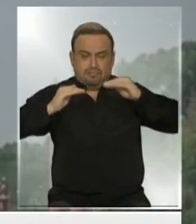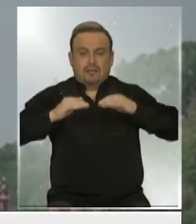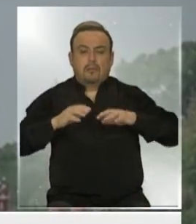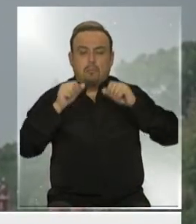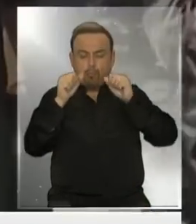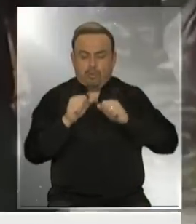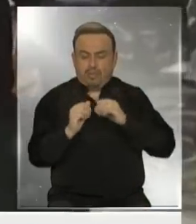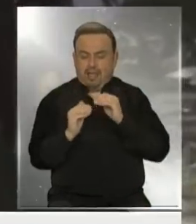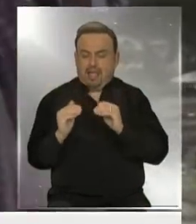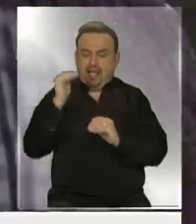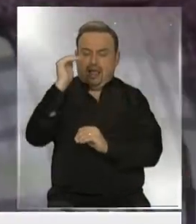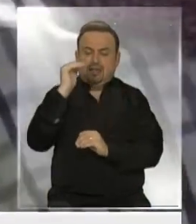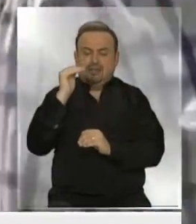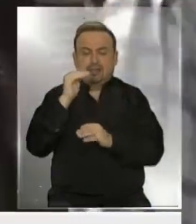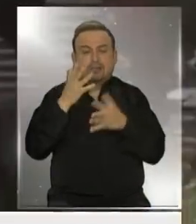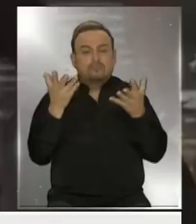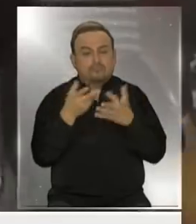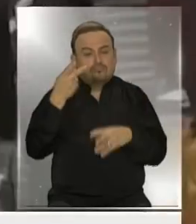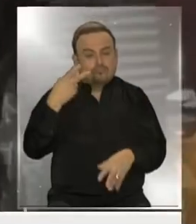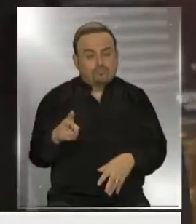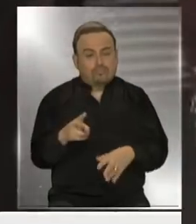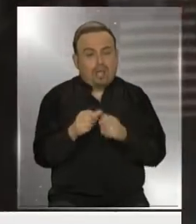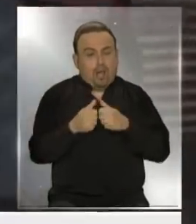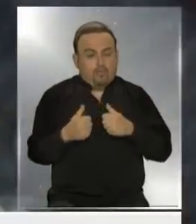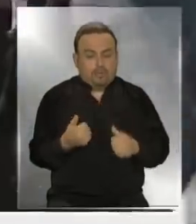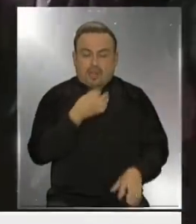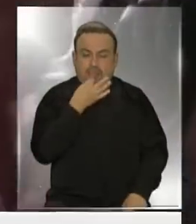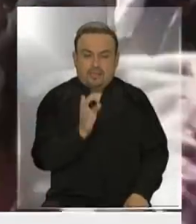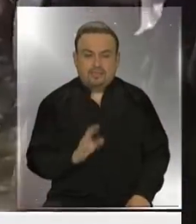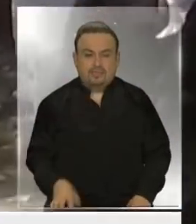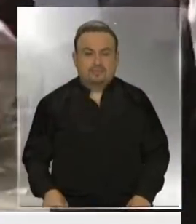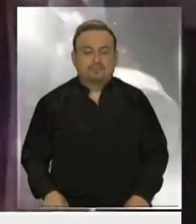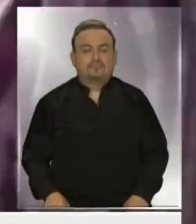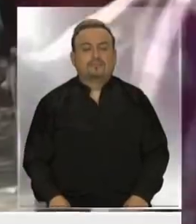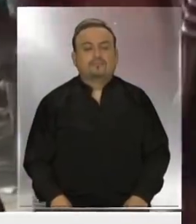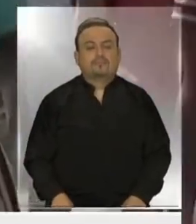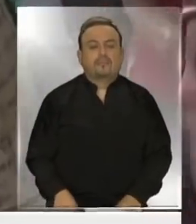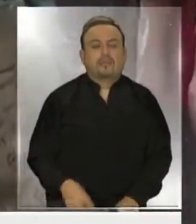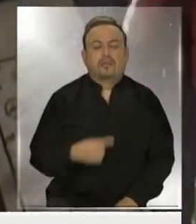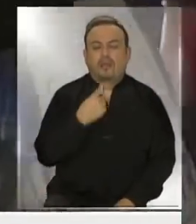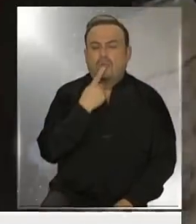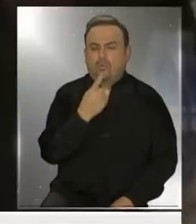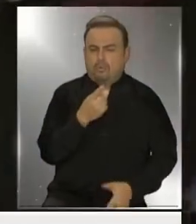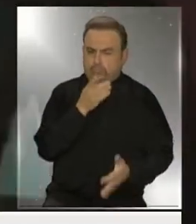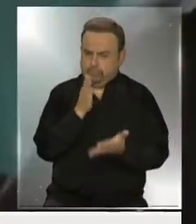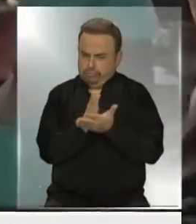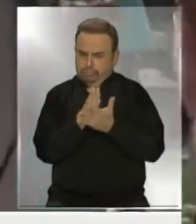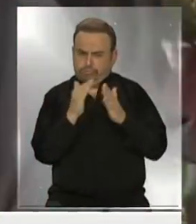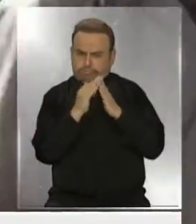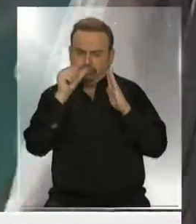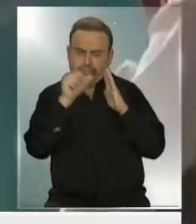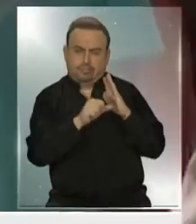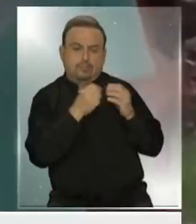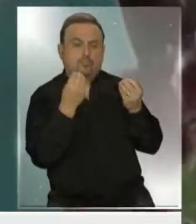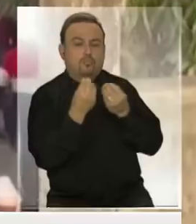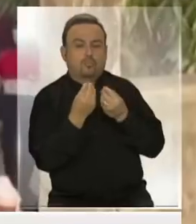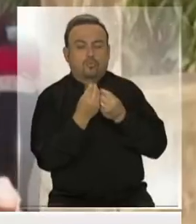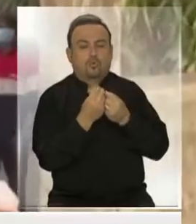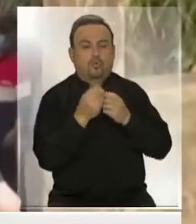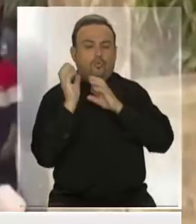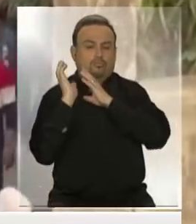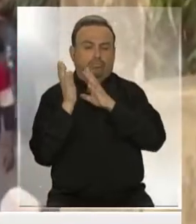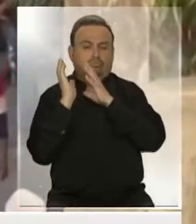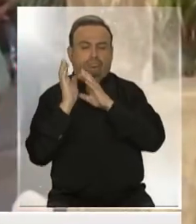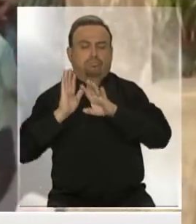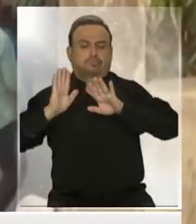altos que las cifras entregadas por parte de las autoridades ahora las duras medidas de confinamiento han dejado a miles de camiones